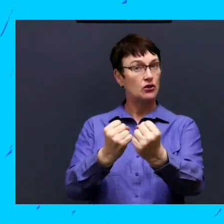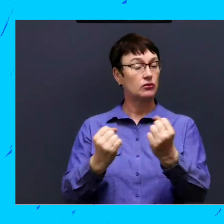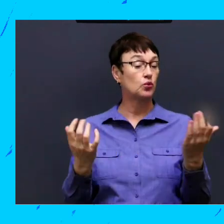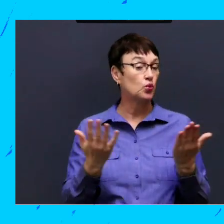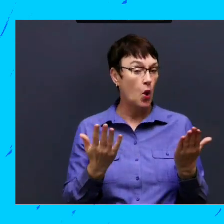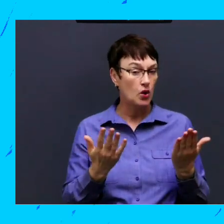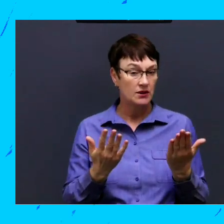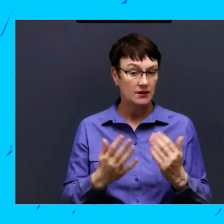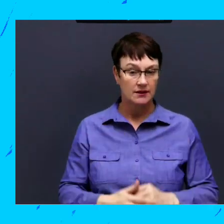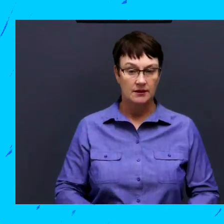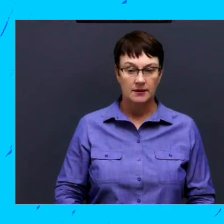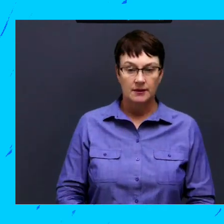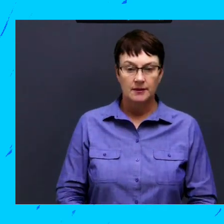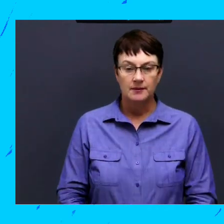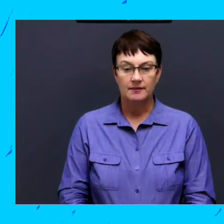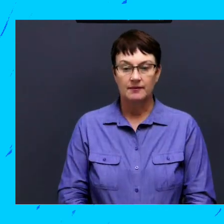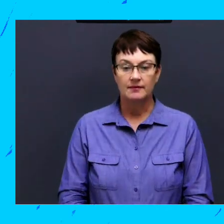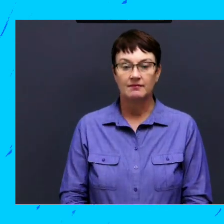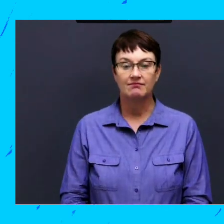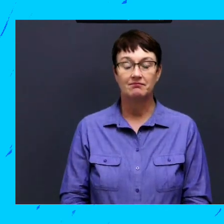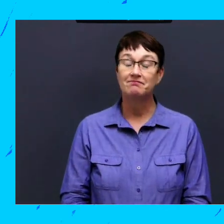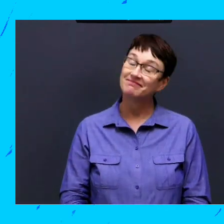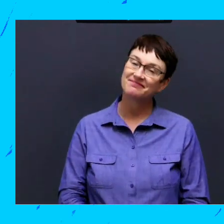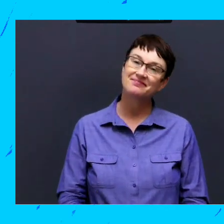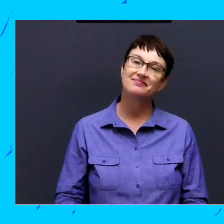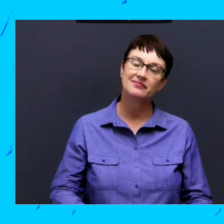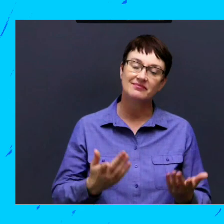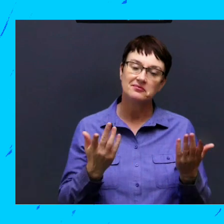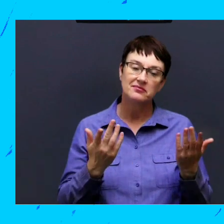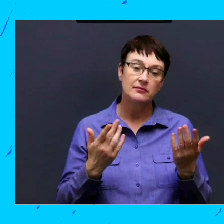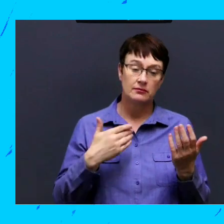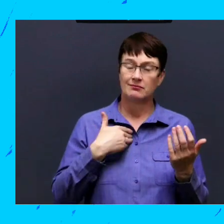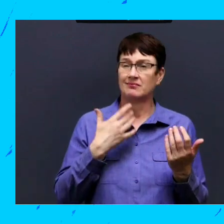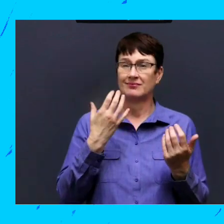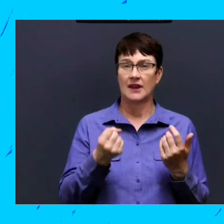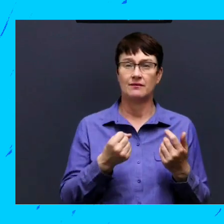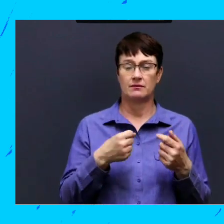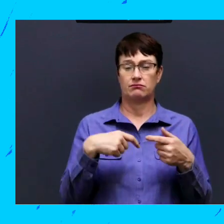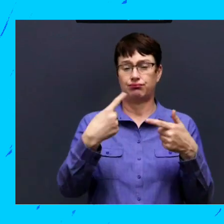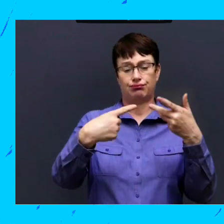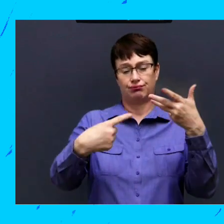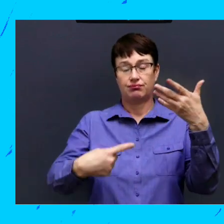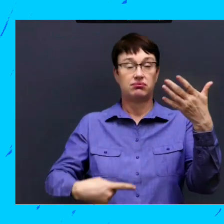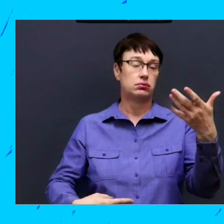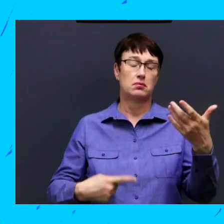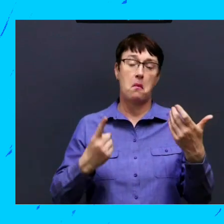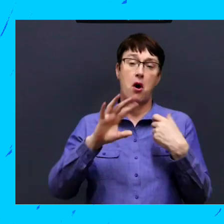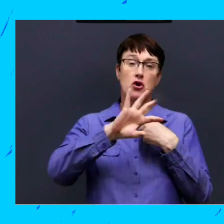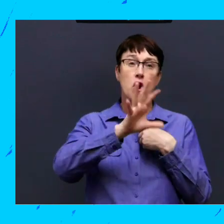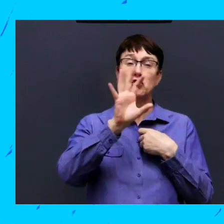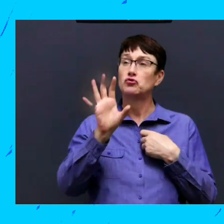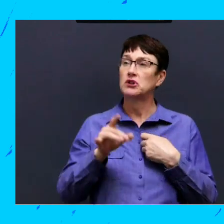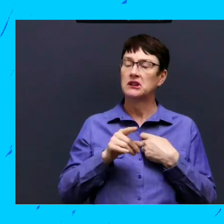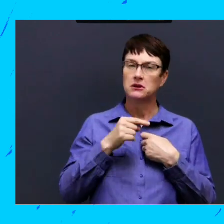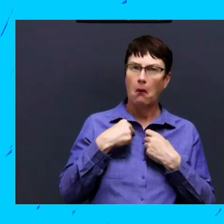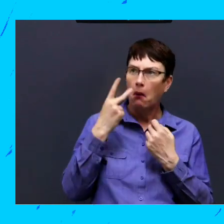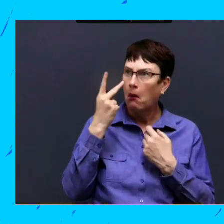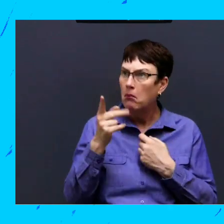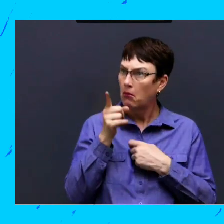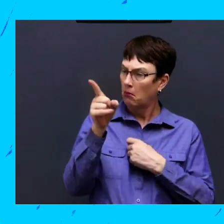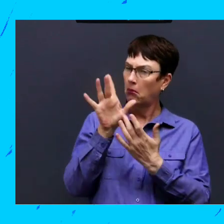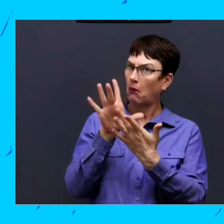tomando acción para mejorar el bienestar de los adolescentes? Bueno, tenemos muchos buenos ejemplos de países donde hemos visto